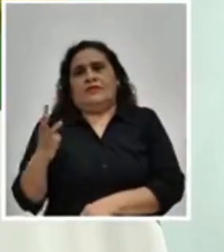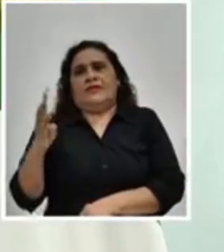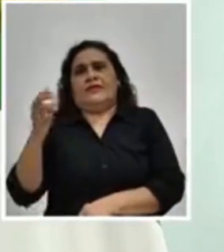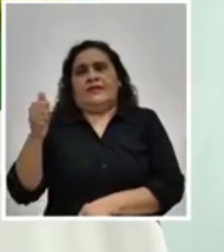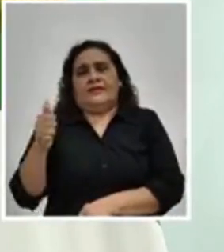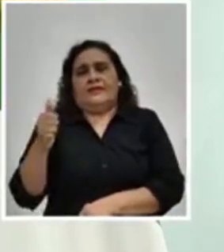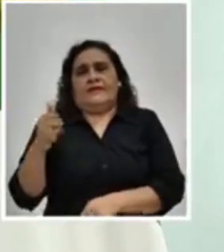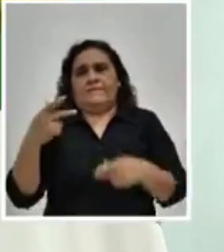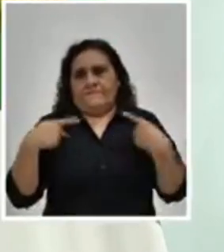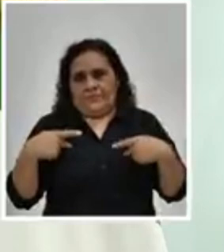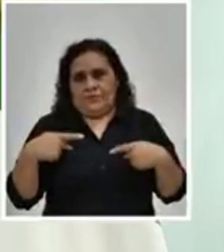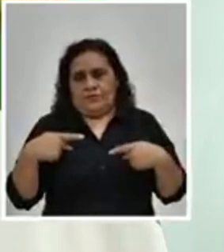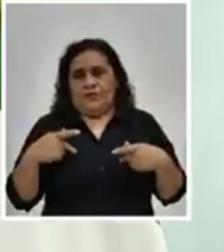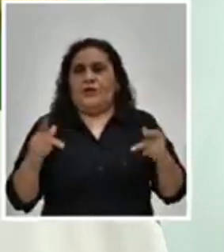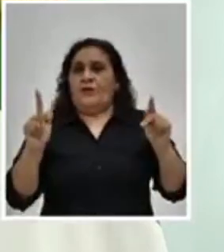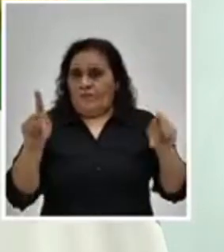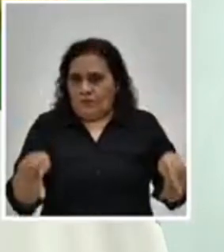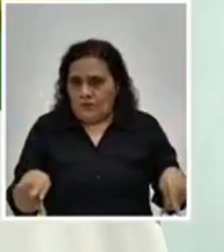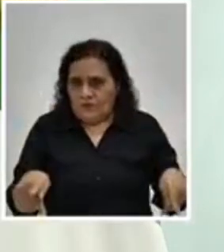Progreso.